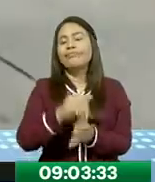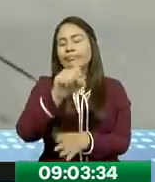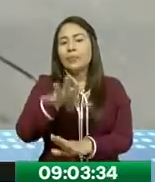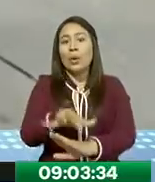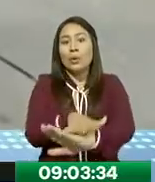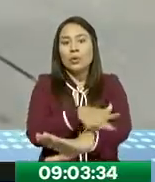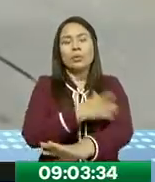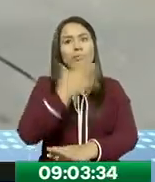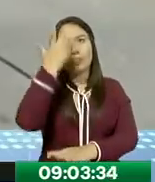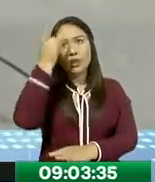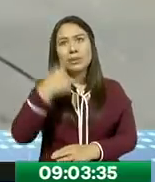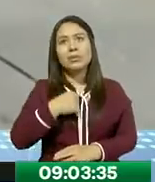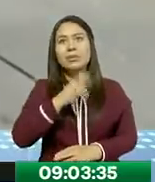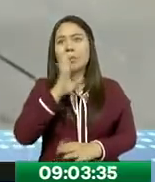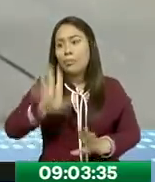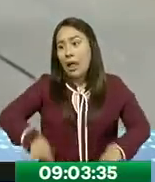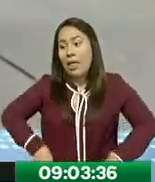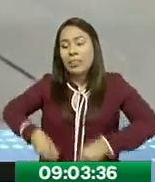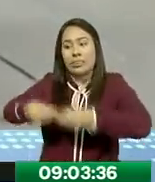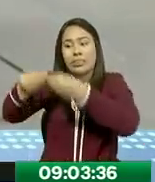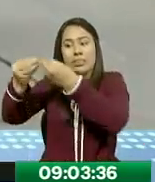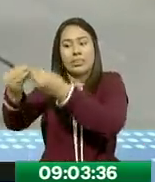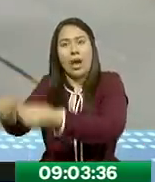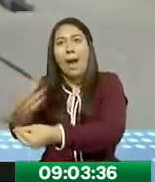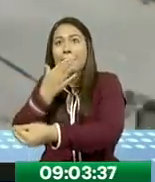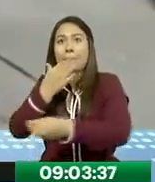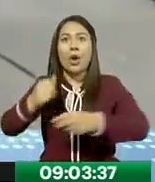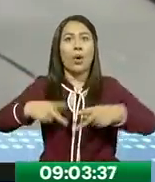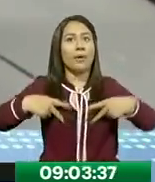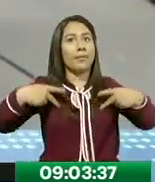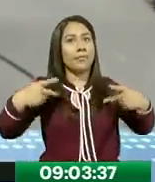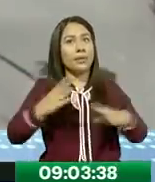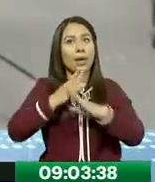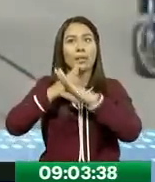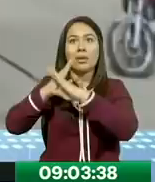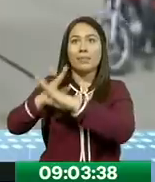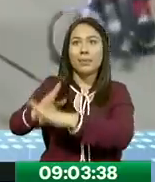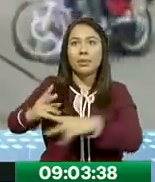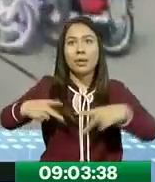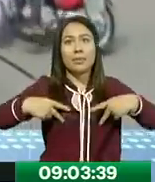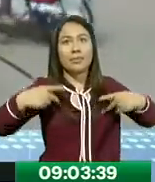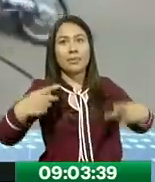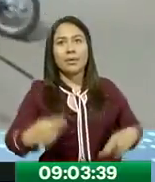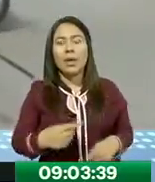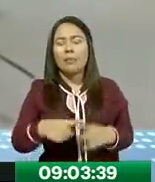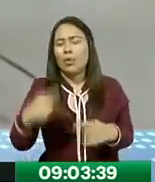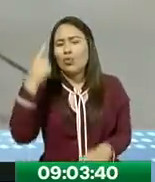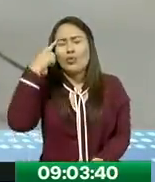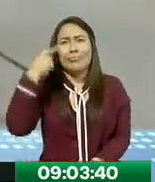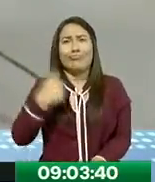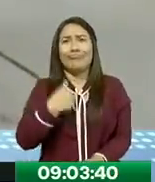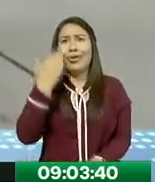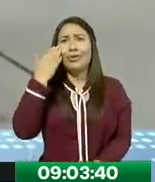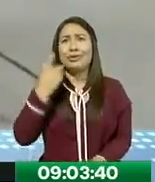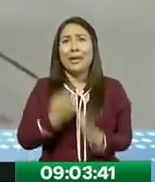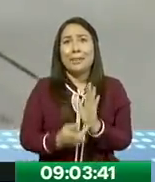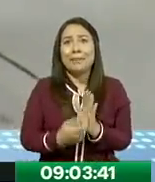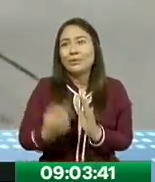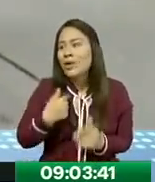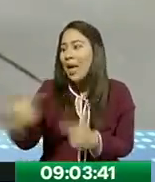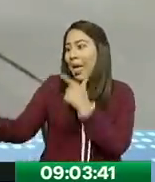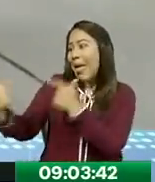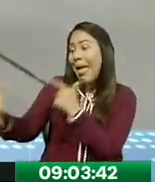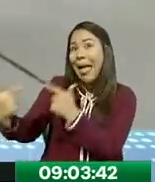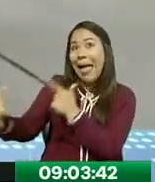porque siempre tenía mentalizado de dar tus cosas y mejor es tu vida, salvarla, y en ese momento me puse a pelear con él y fue como que